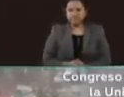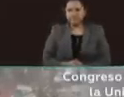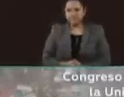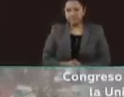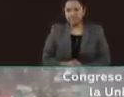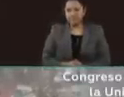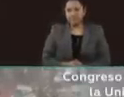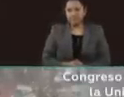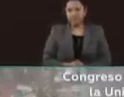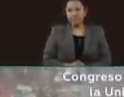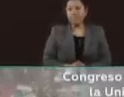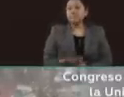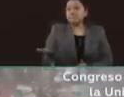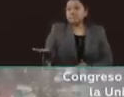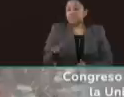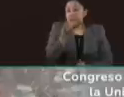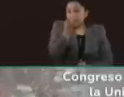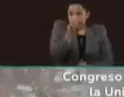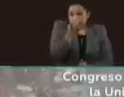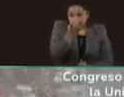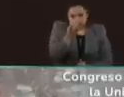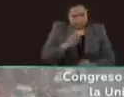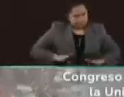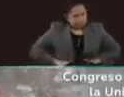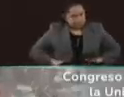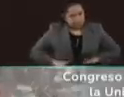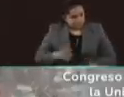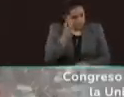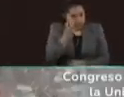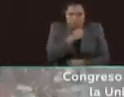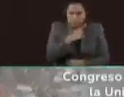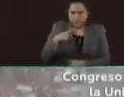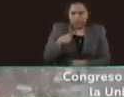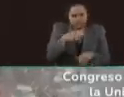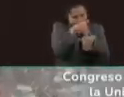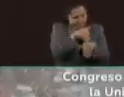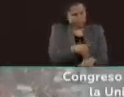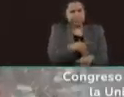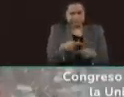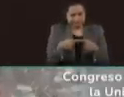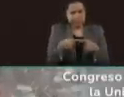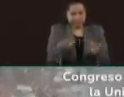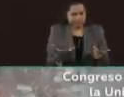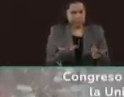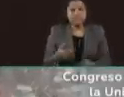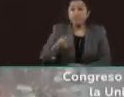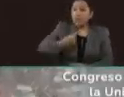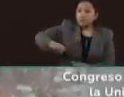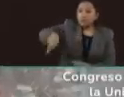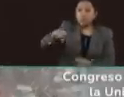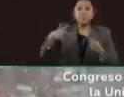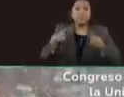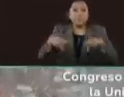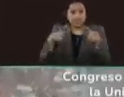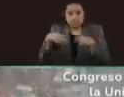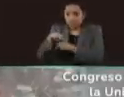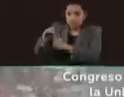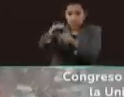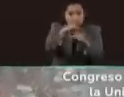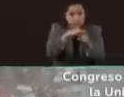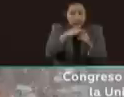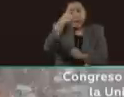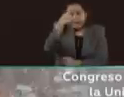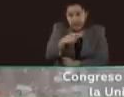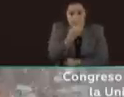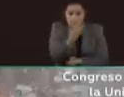Así es y así debe de ser. El pueblo decidió por la construcción del segundo piso de